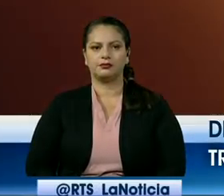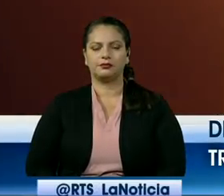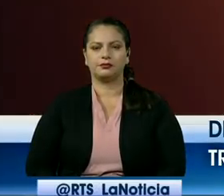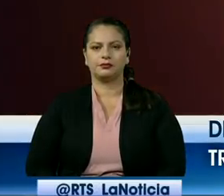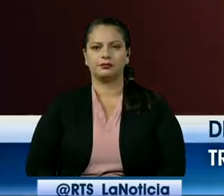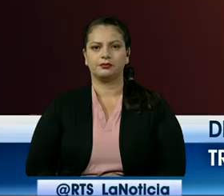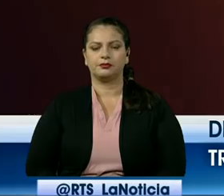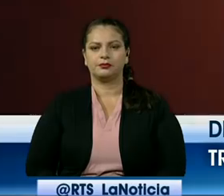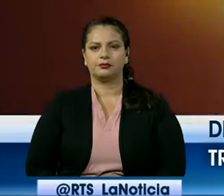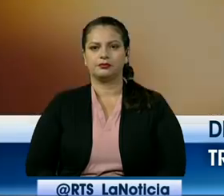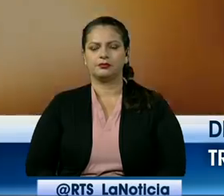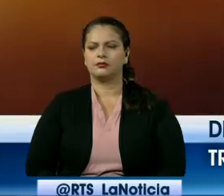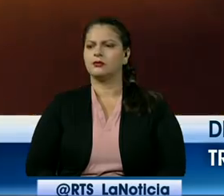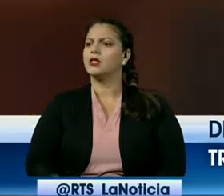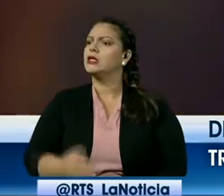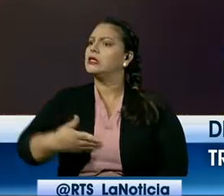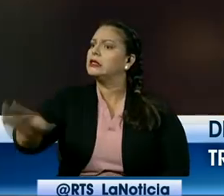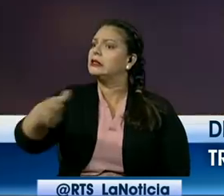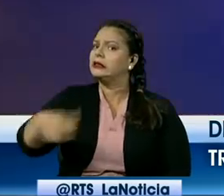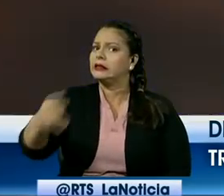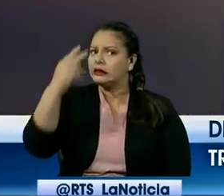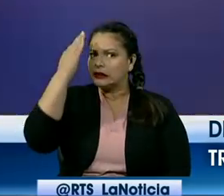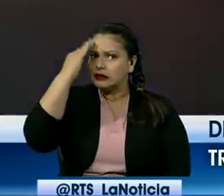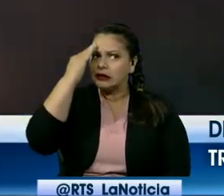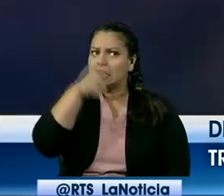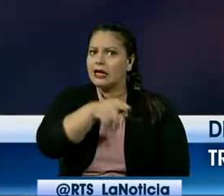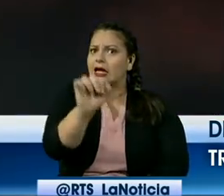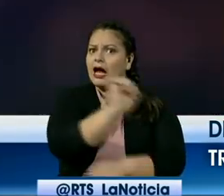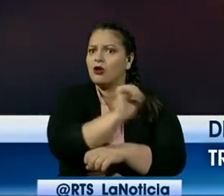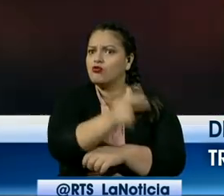Ey, ábranse que los carros tienen combustible, pueden estallar.